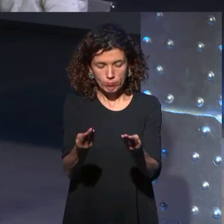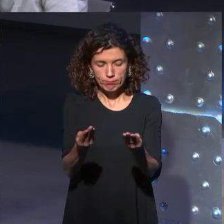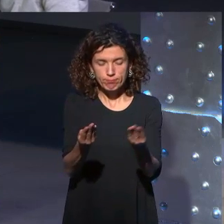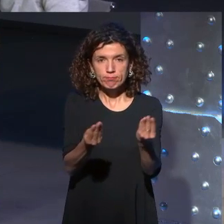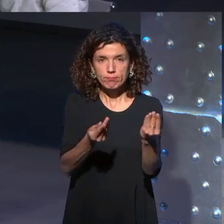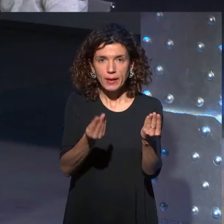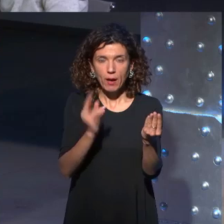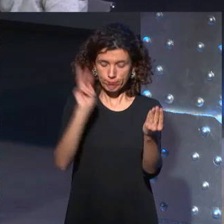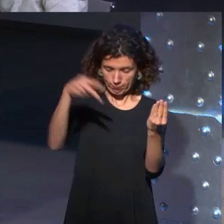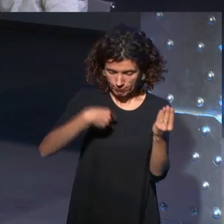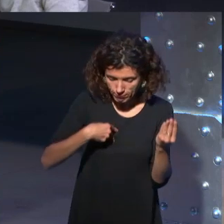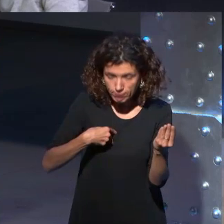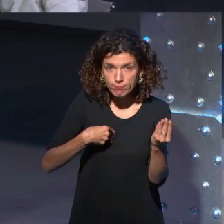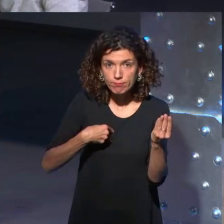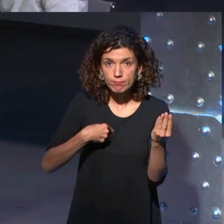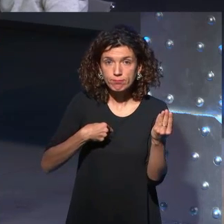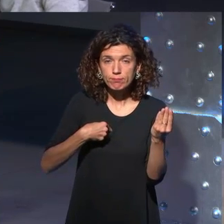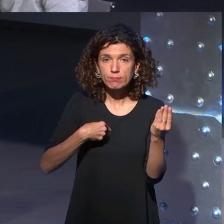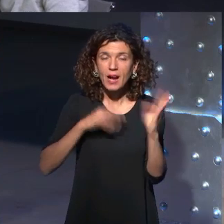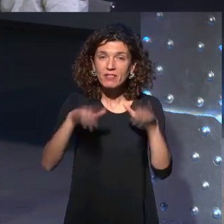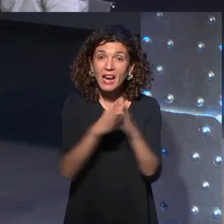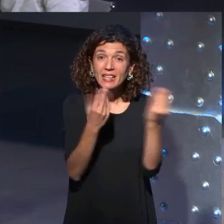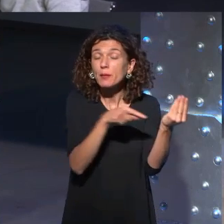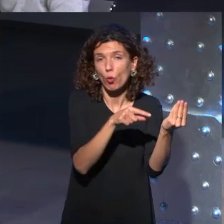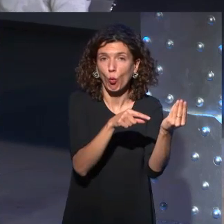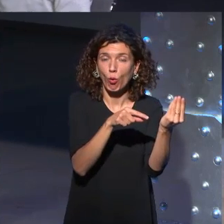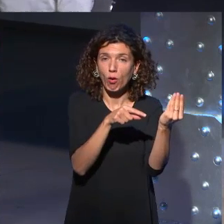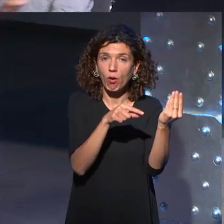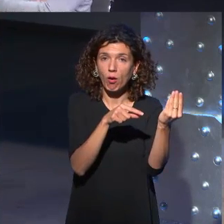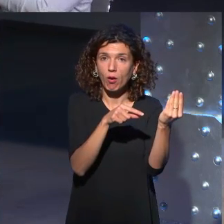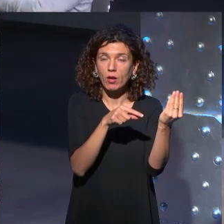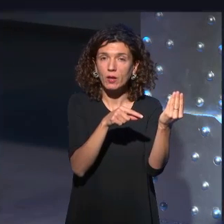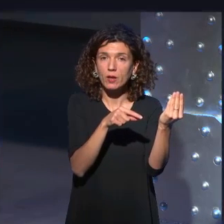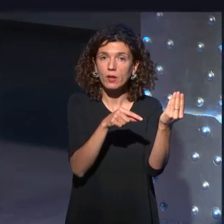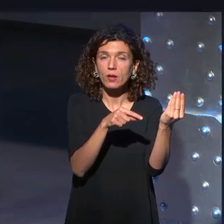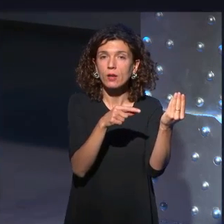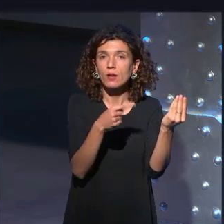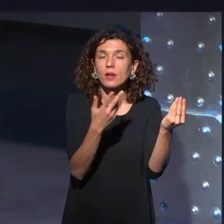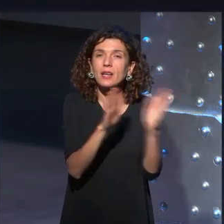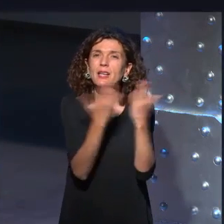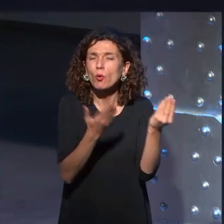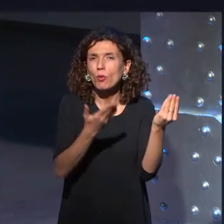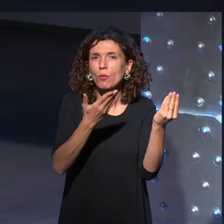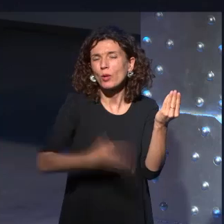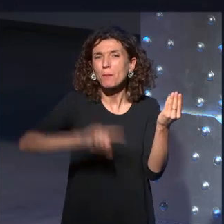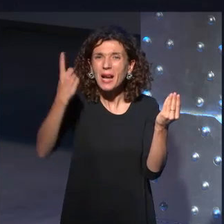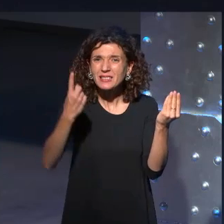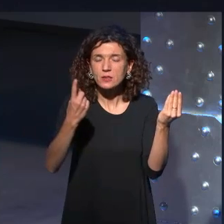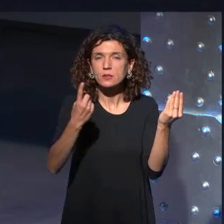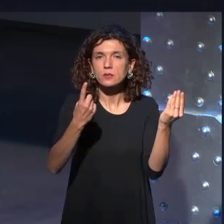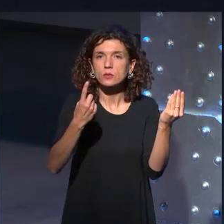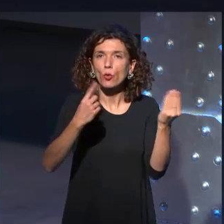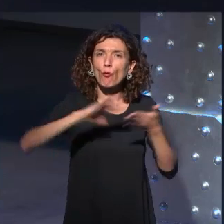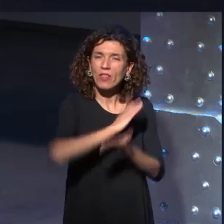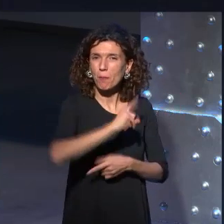a ver hacia acá. Y el libro que tenga mayor peso, la música que tiene mayor peso, es el que te hace ver